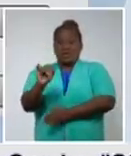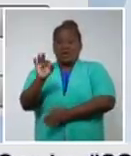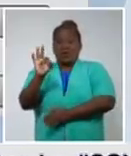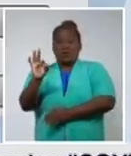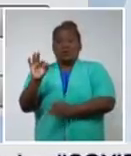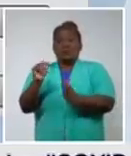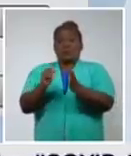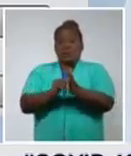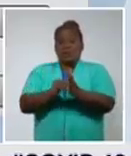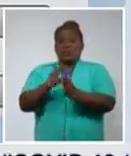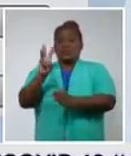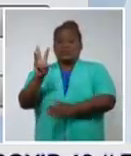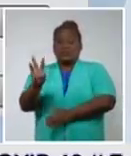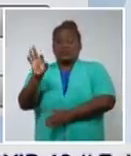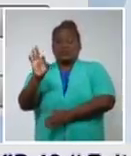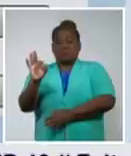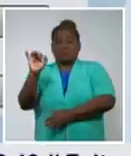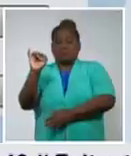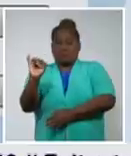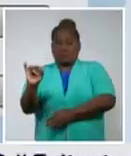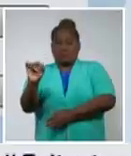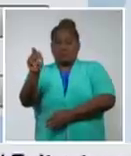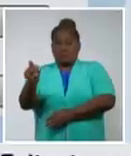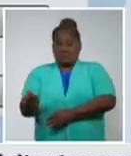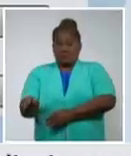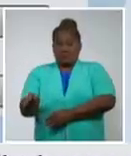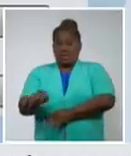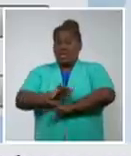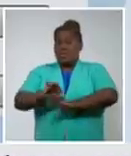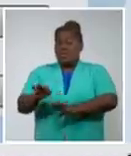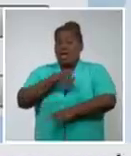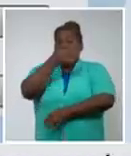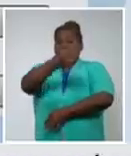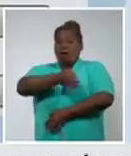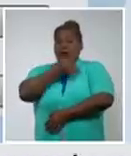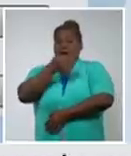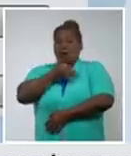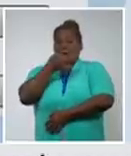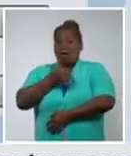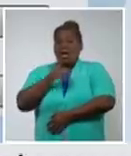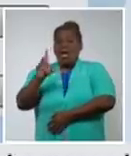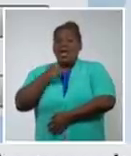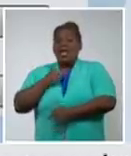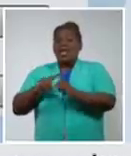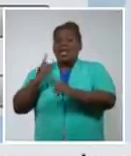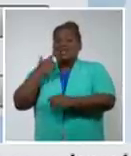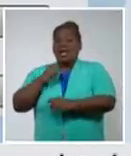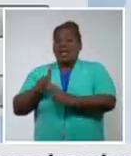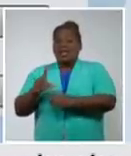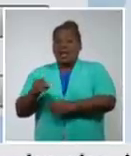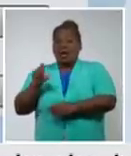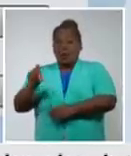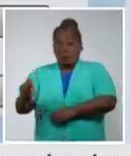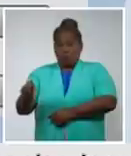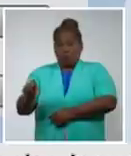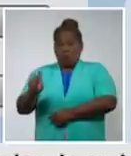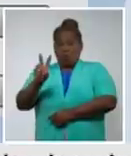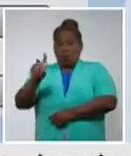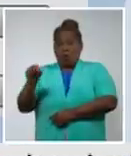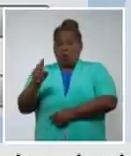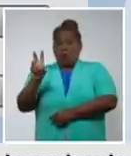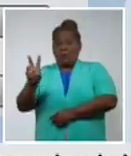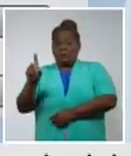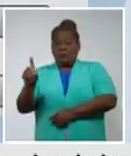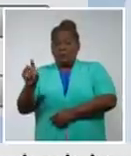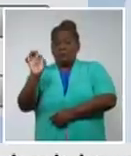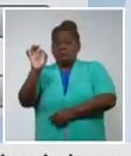2.608.386 fallecidos. Eso, como ya habíamos comentado, da una letalidad del 2,21%, similar